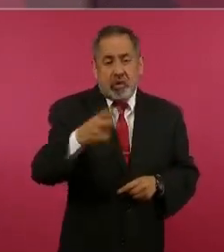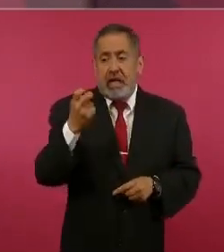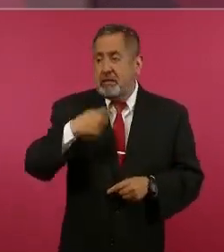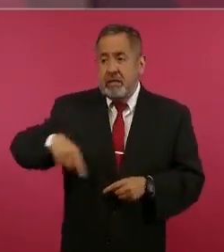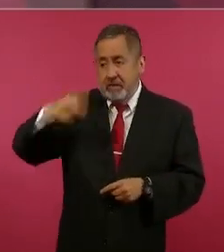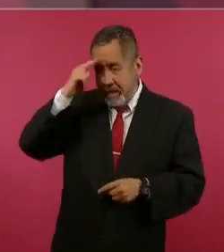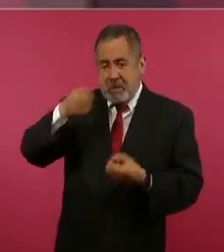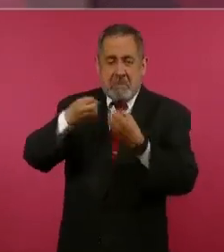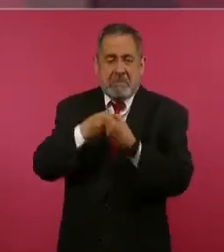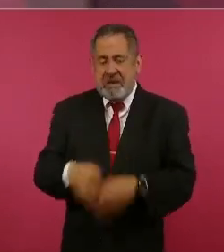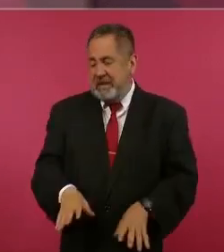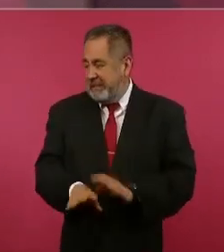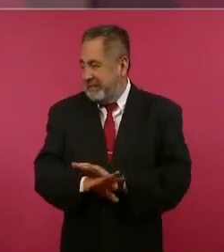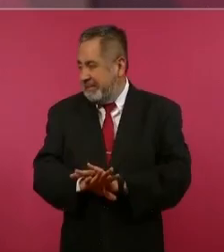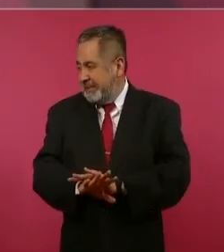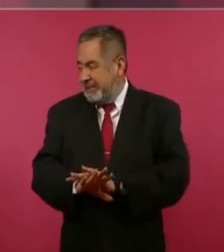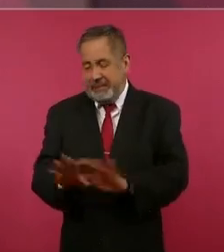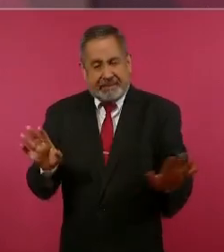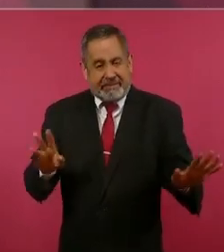Nada ha dañado más a México